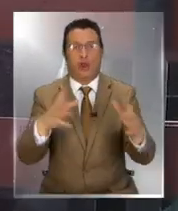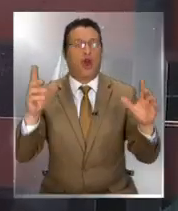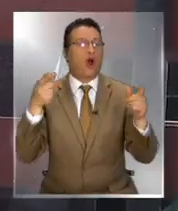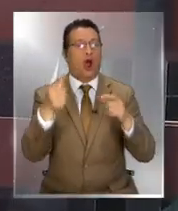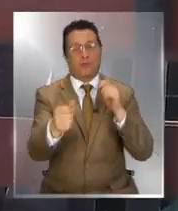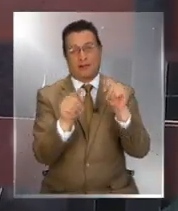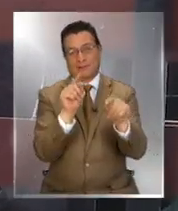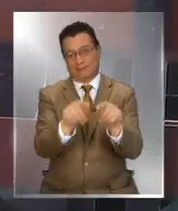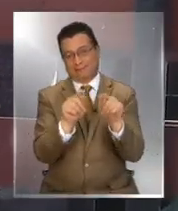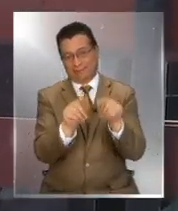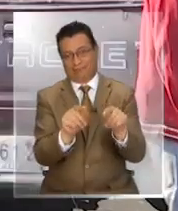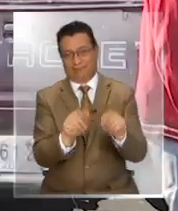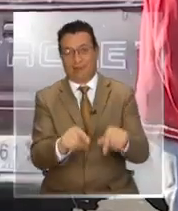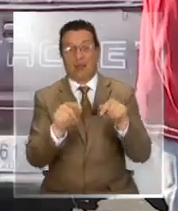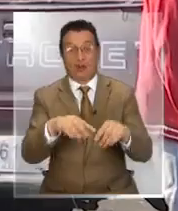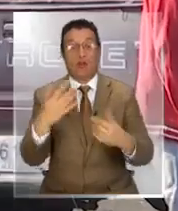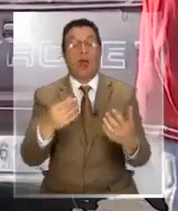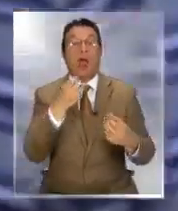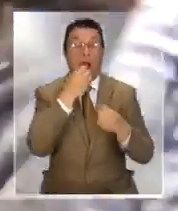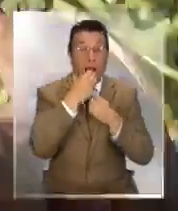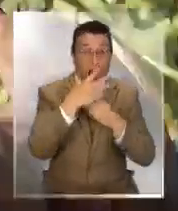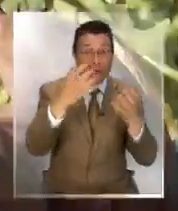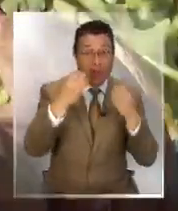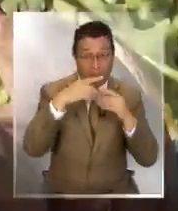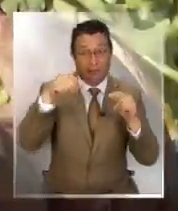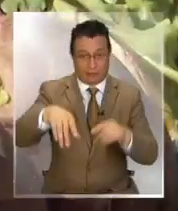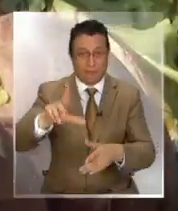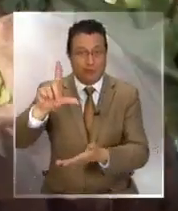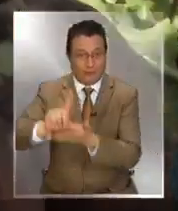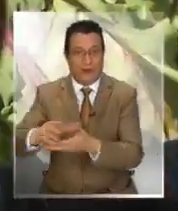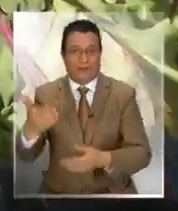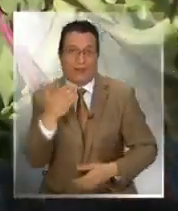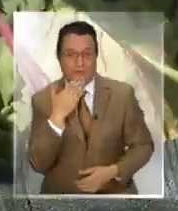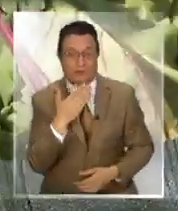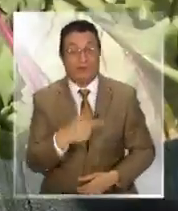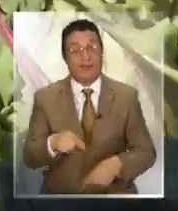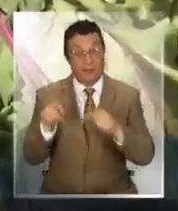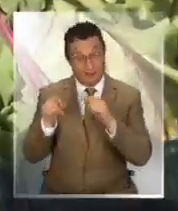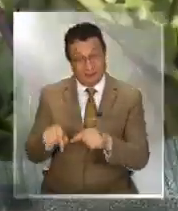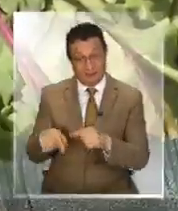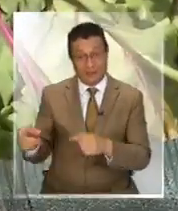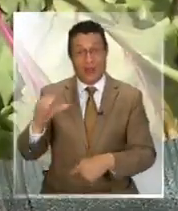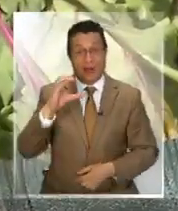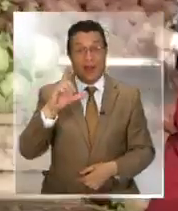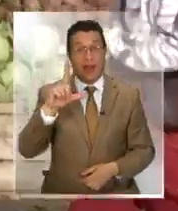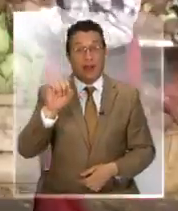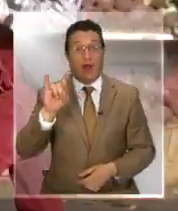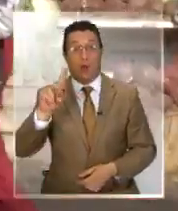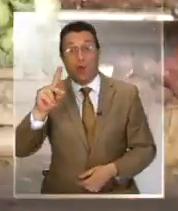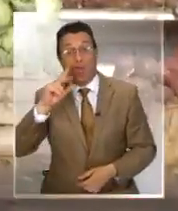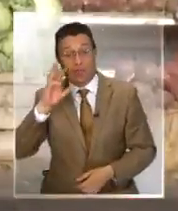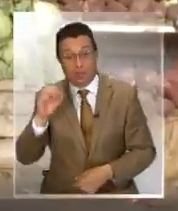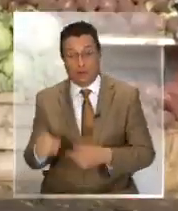que imponen los cantantes que visitan el mercado. En esta oportunidad, Claudio Mick.